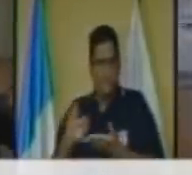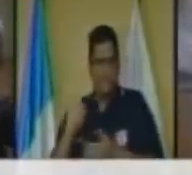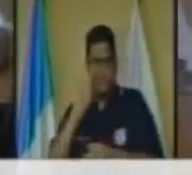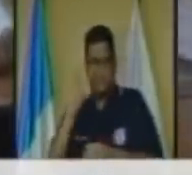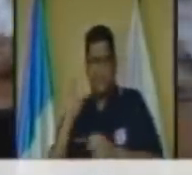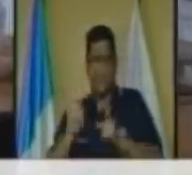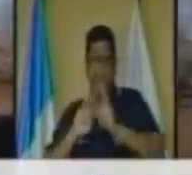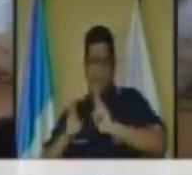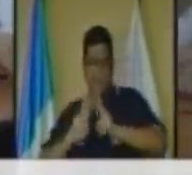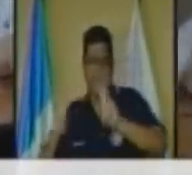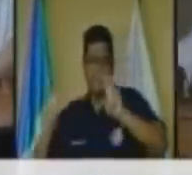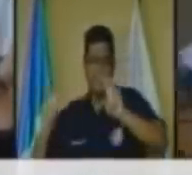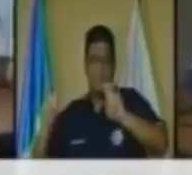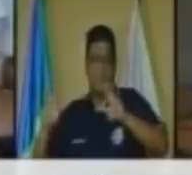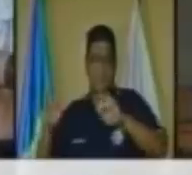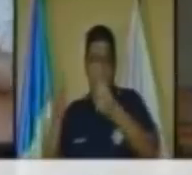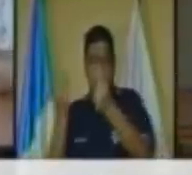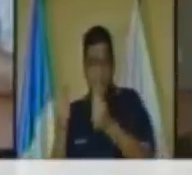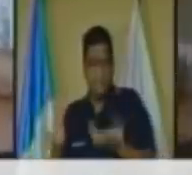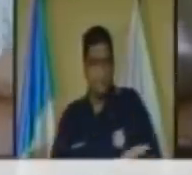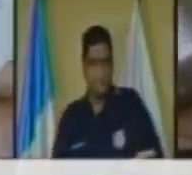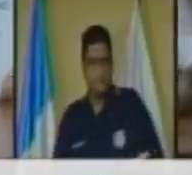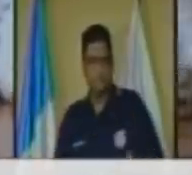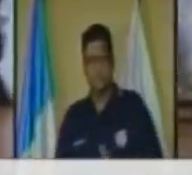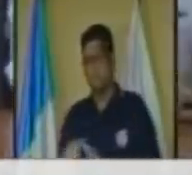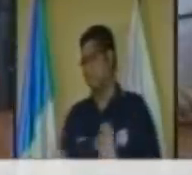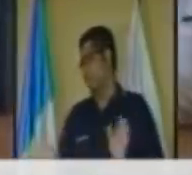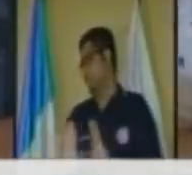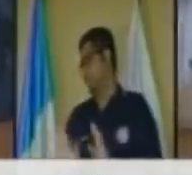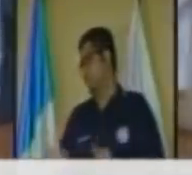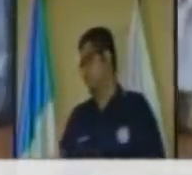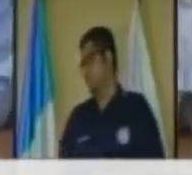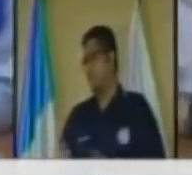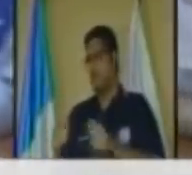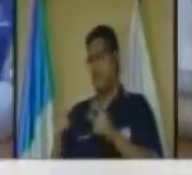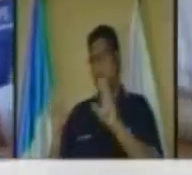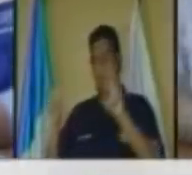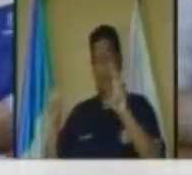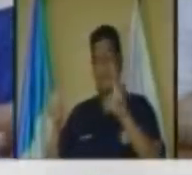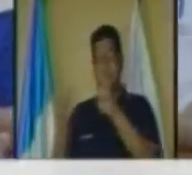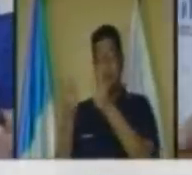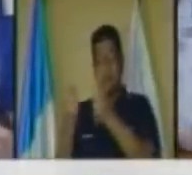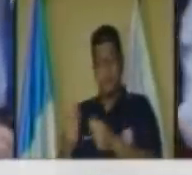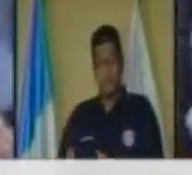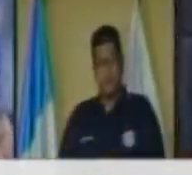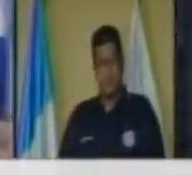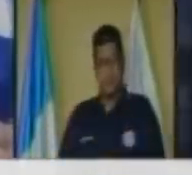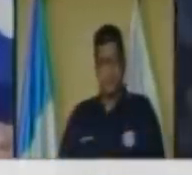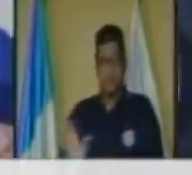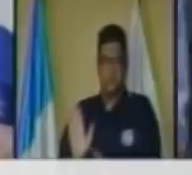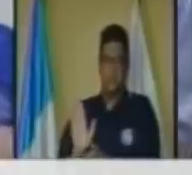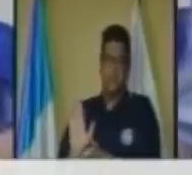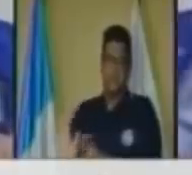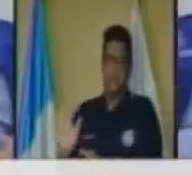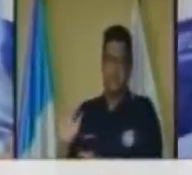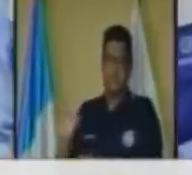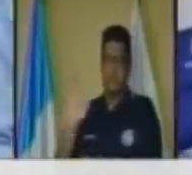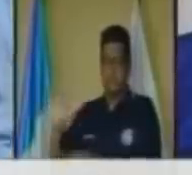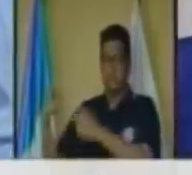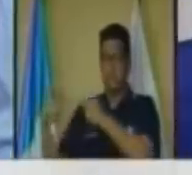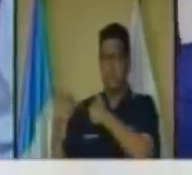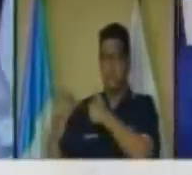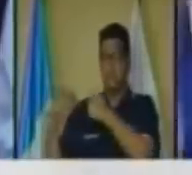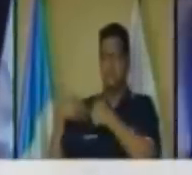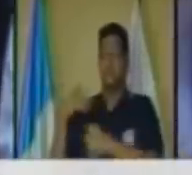este instrumento. Todo eso ya se está trabajando desde hace varios días con Diaco de la mano, porque se está sancionando